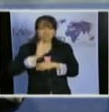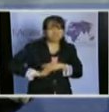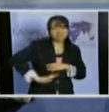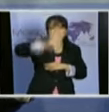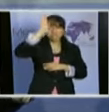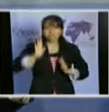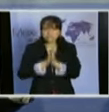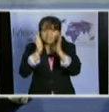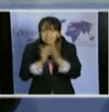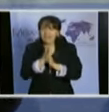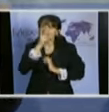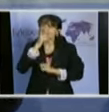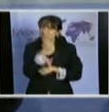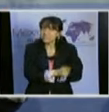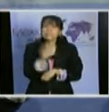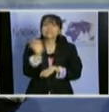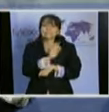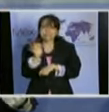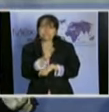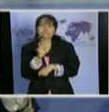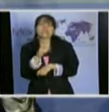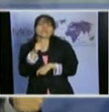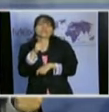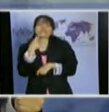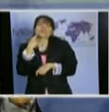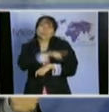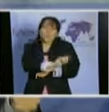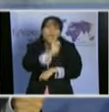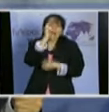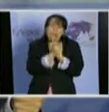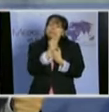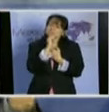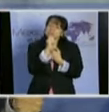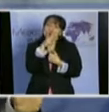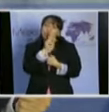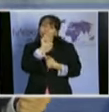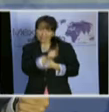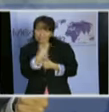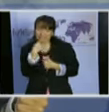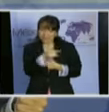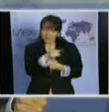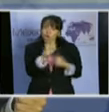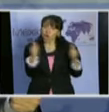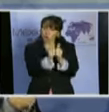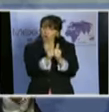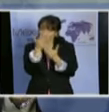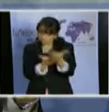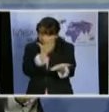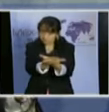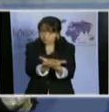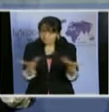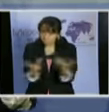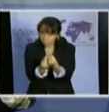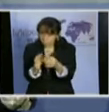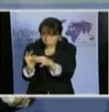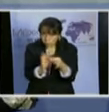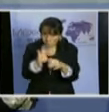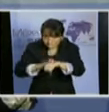entonces reconocer que además de un compromiso ético, que lo hay una capacidad